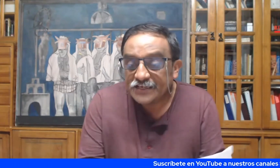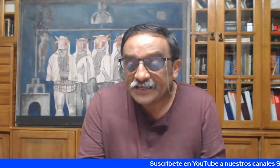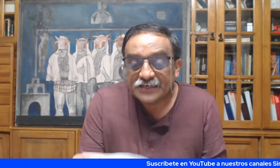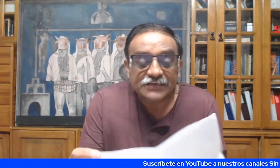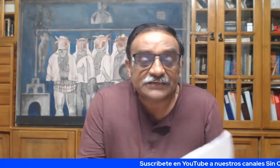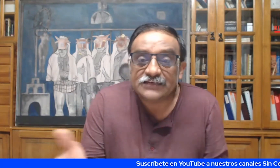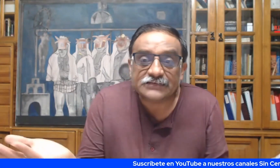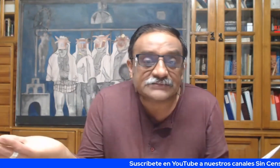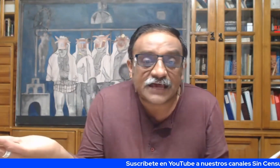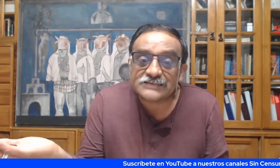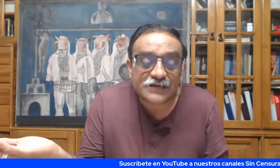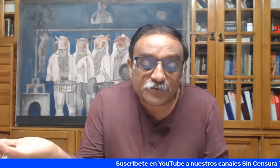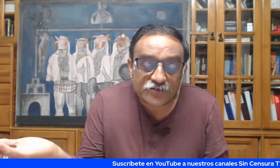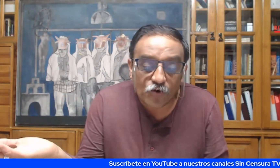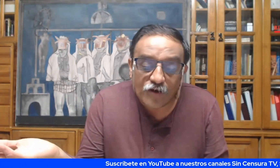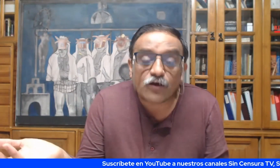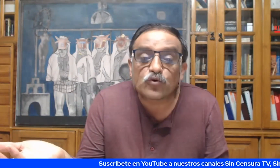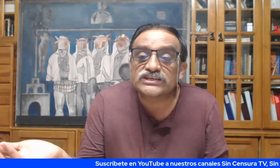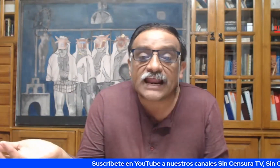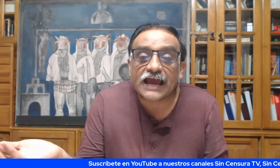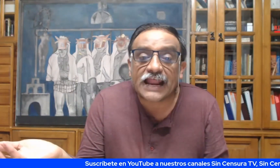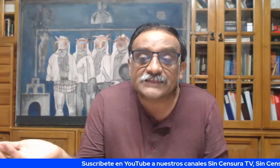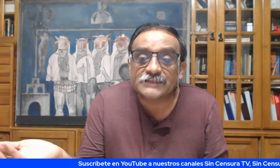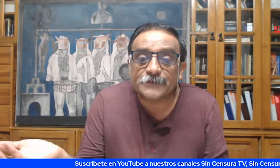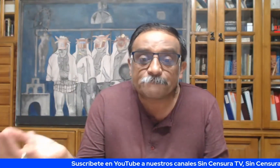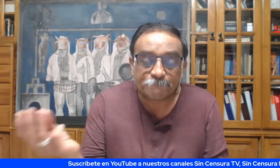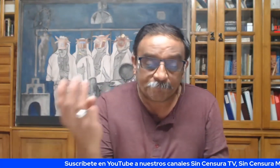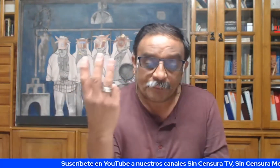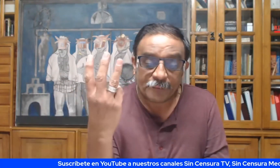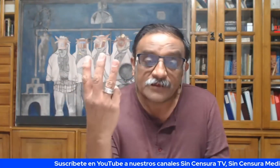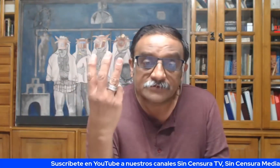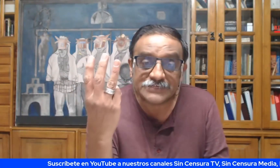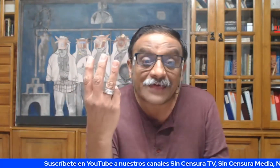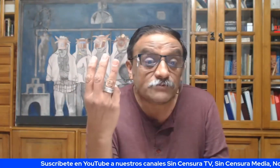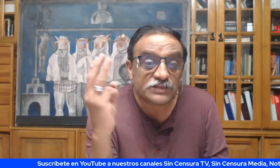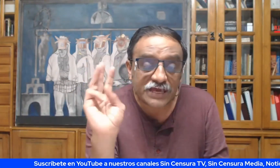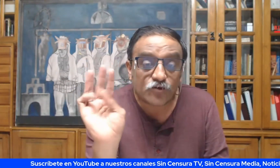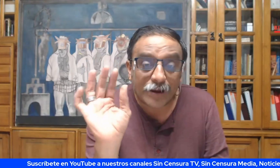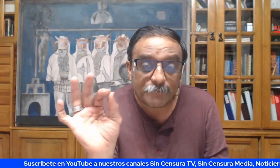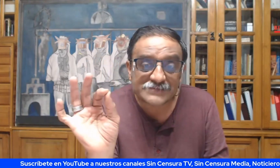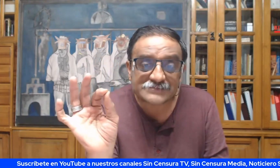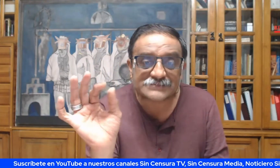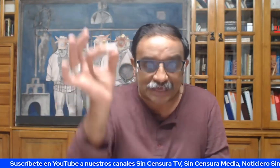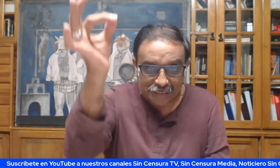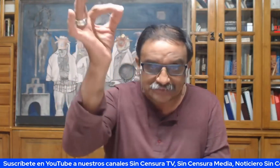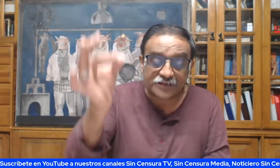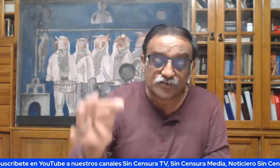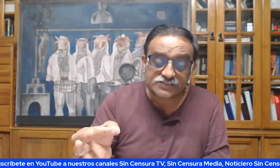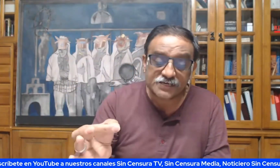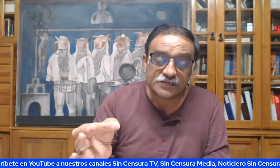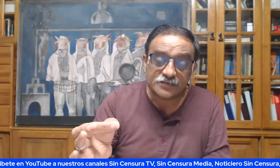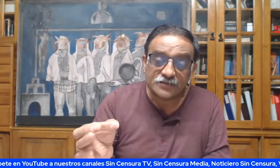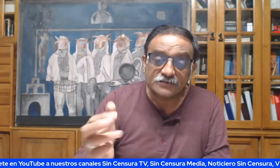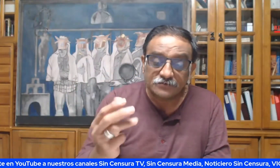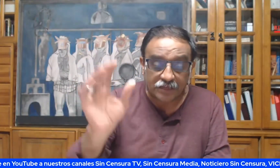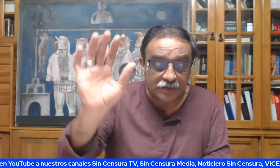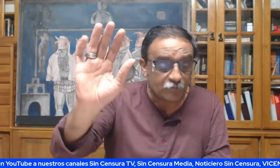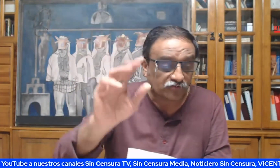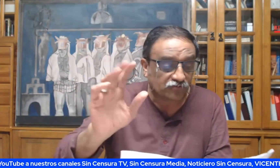decir, se han servido con la cuchara grande. Ya dividiendo al mes entre